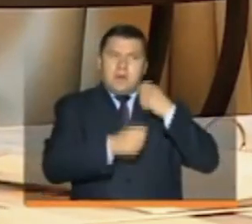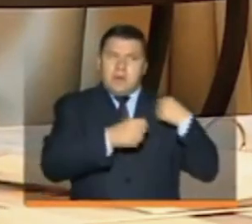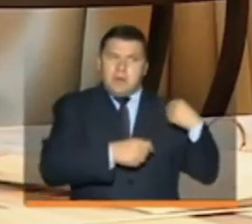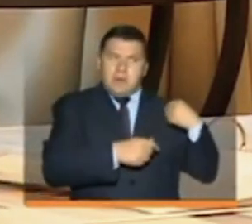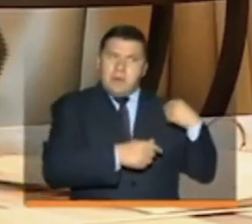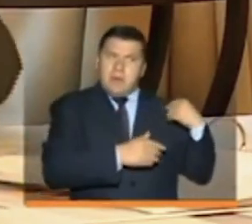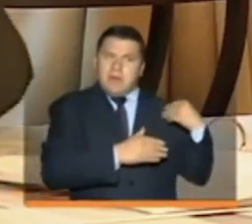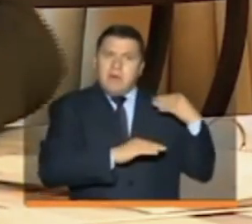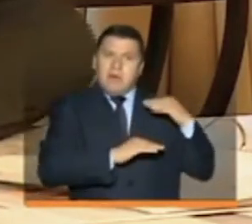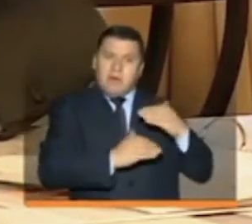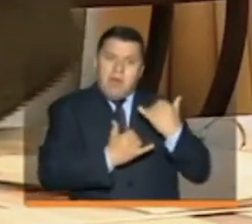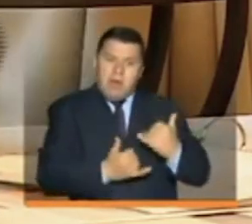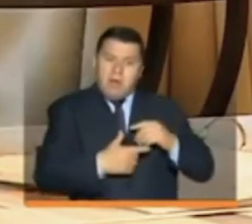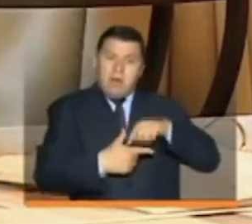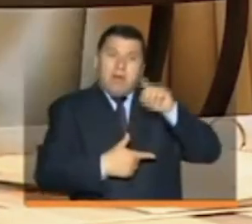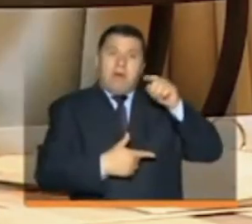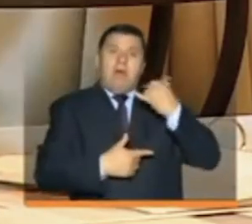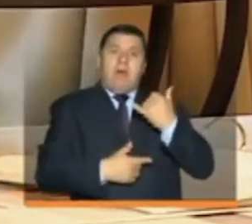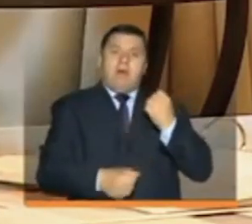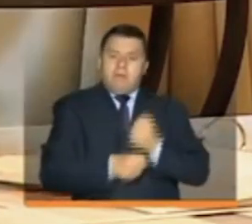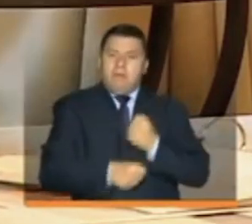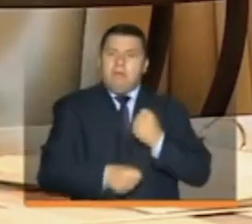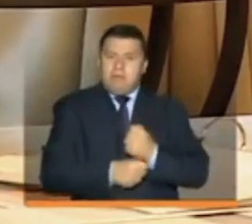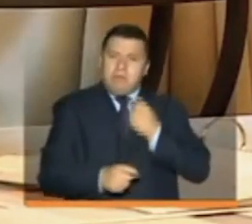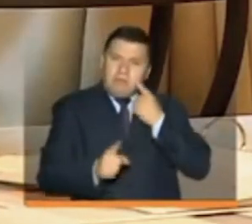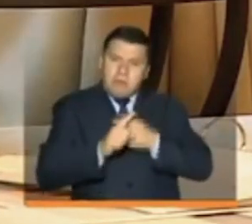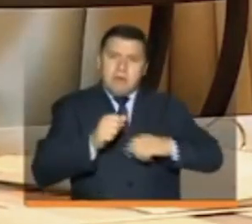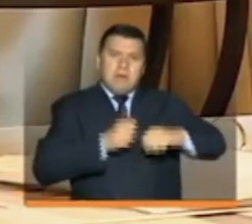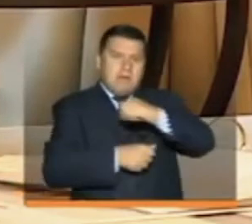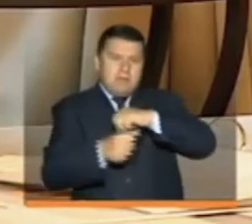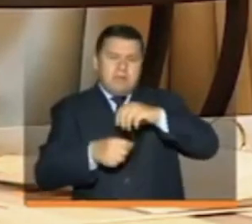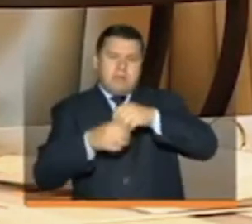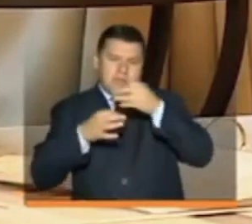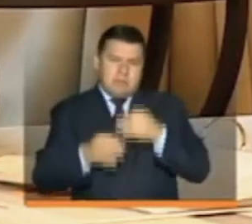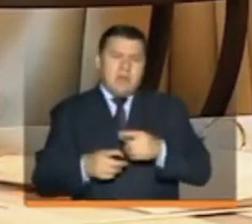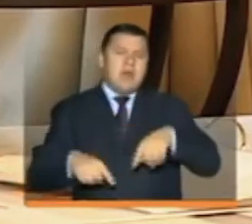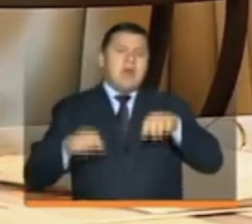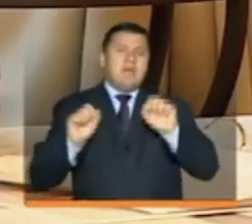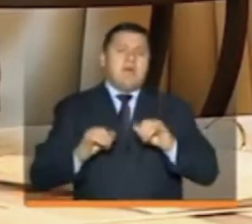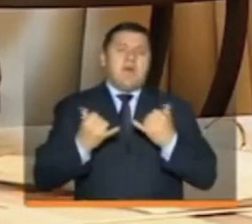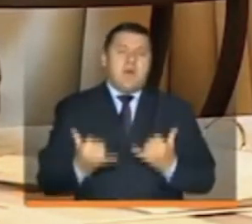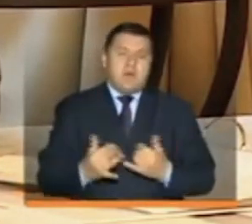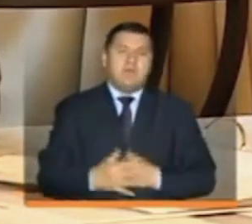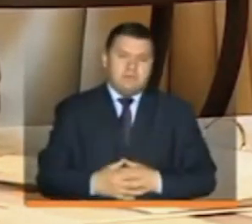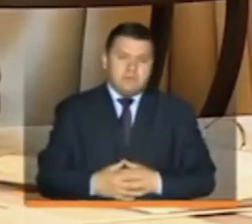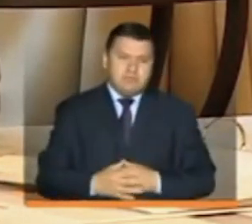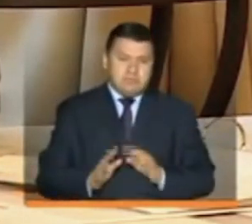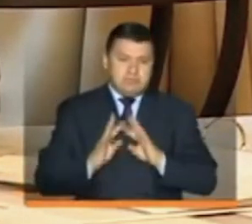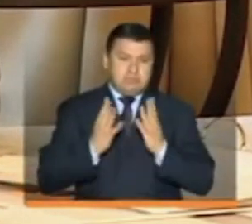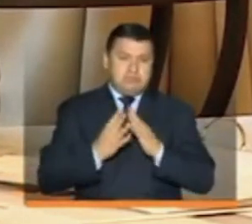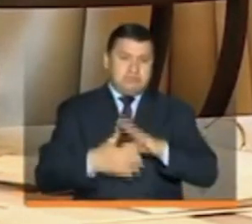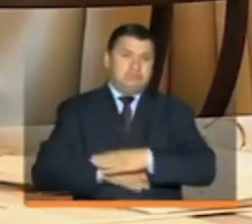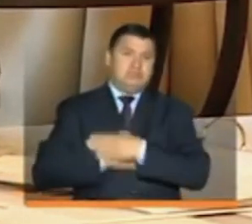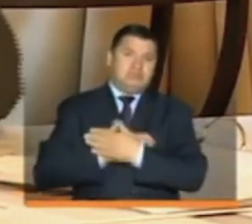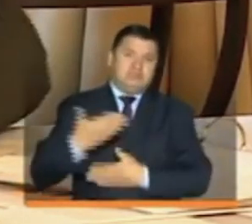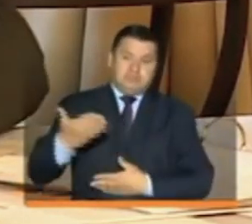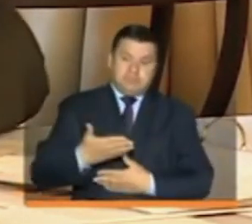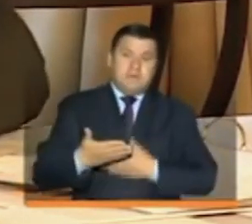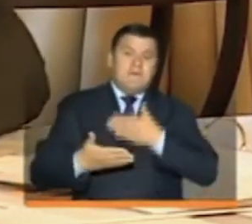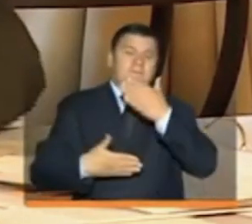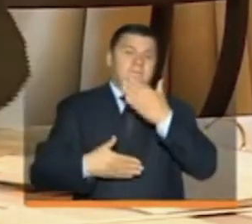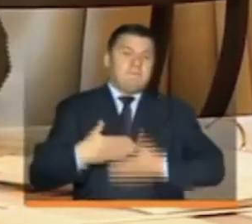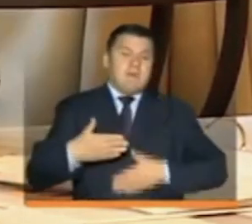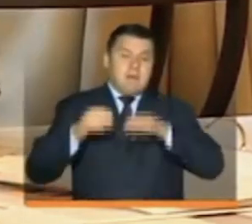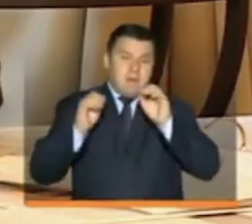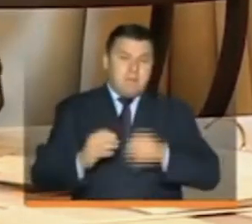pasado. De esta manera estamos trabajando en la reactivación económica y la aprobación hoy en el Senado de la República, la terminación de